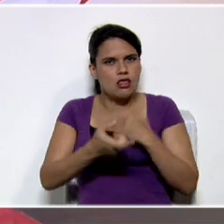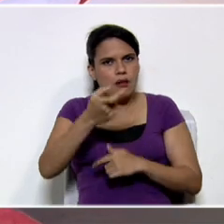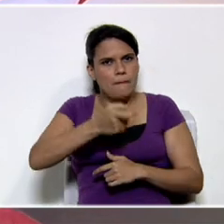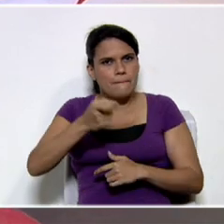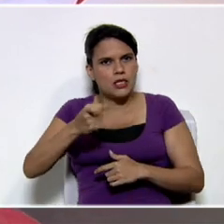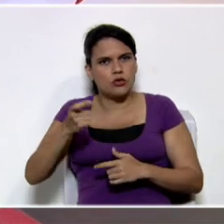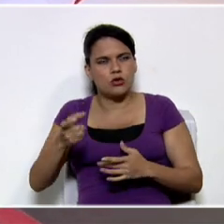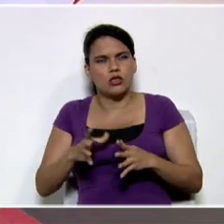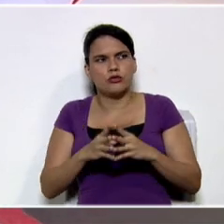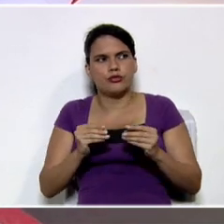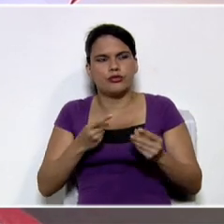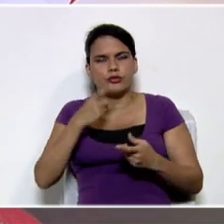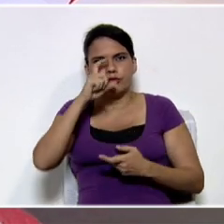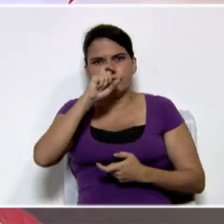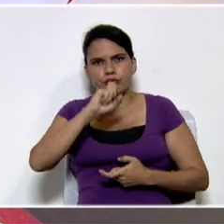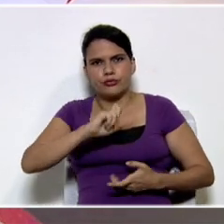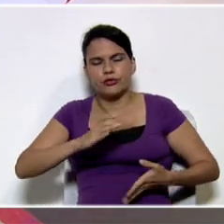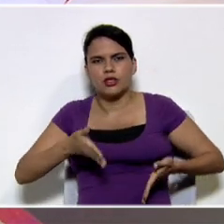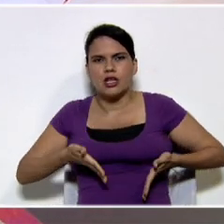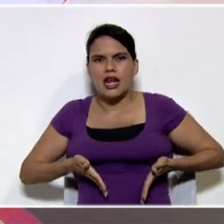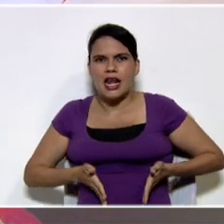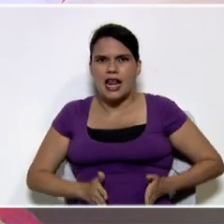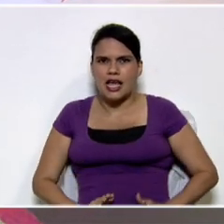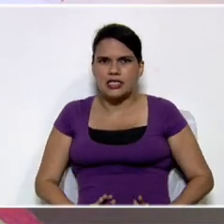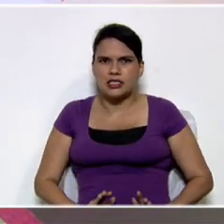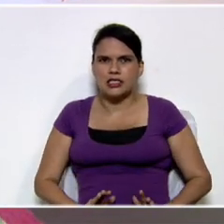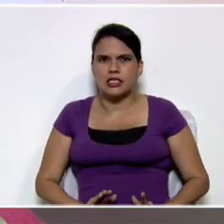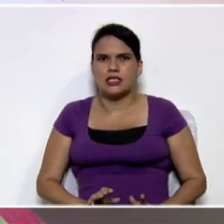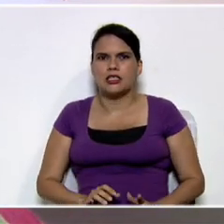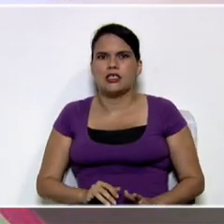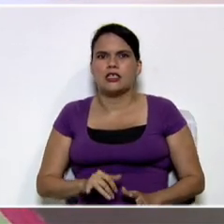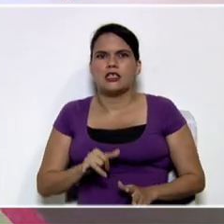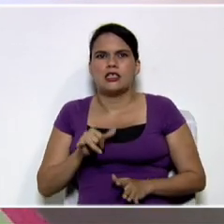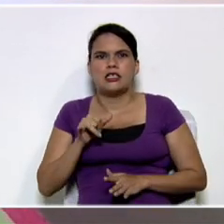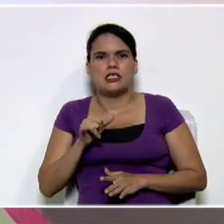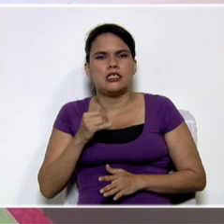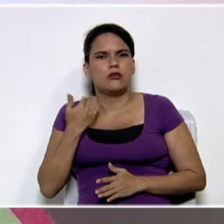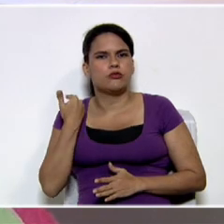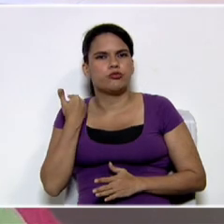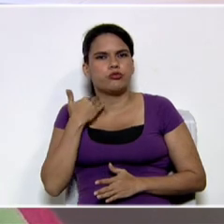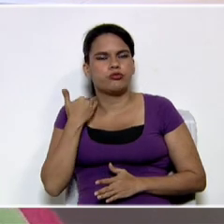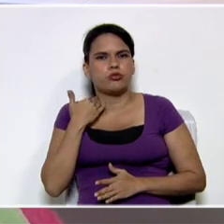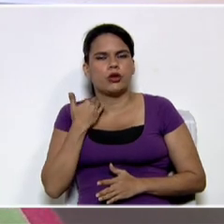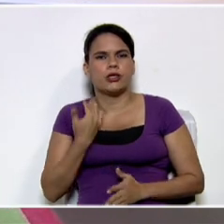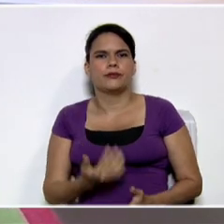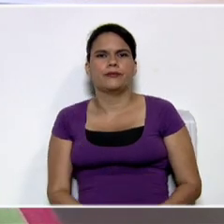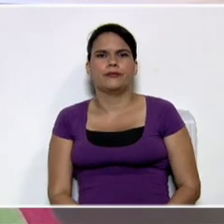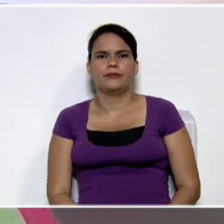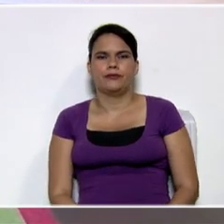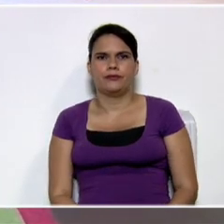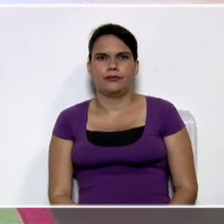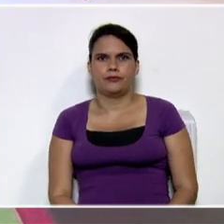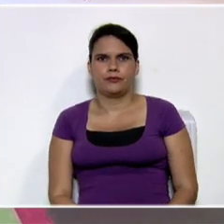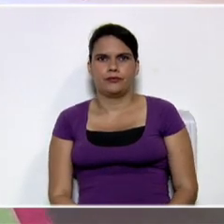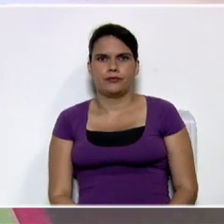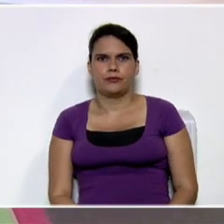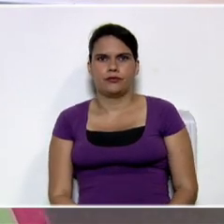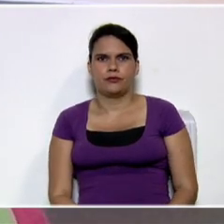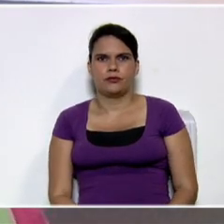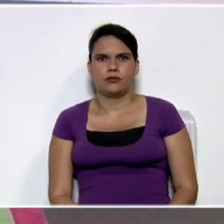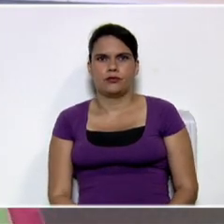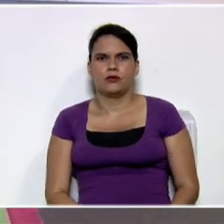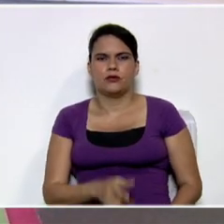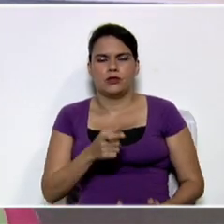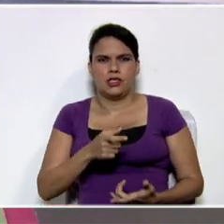que anualmente nacen y, en este caso, refiriéndolos al índice de natalidad, y la cantidad de porcentaje de personas